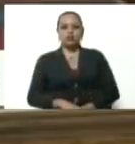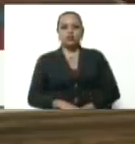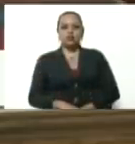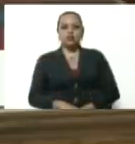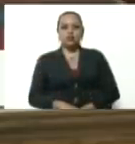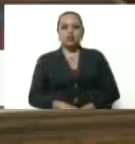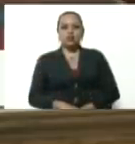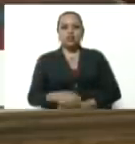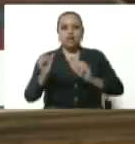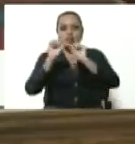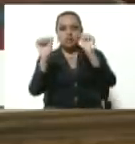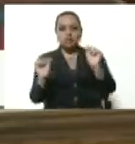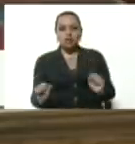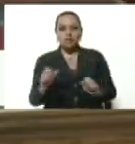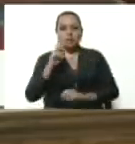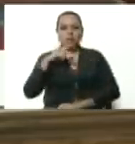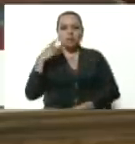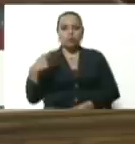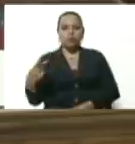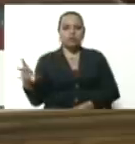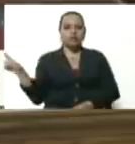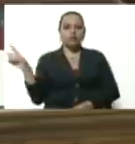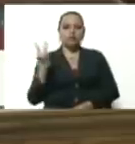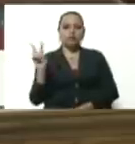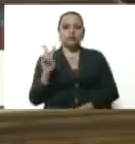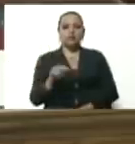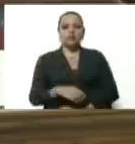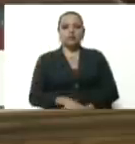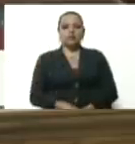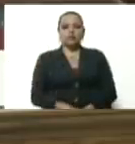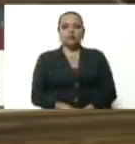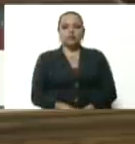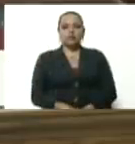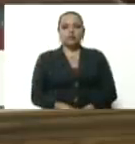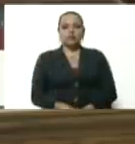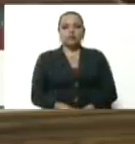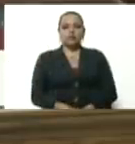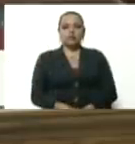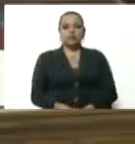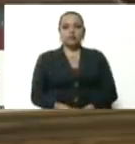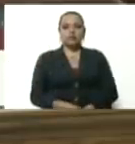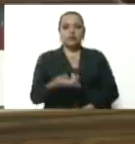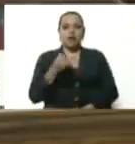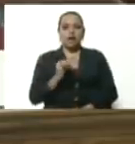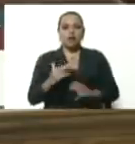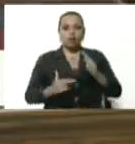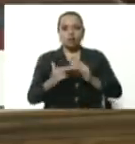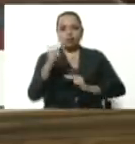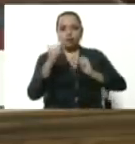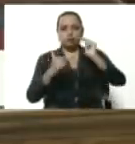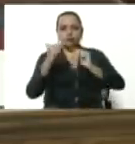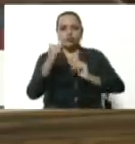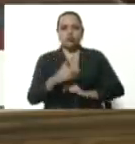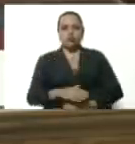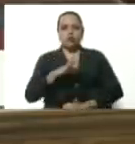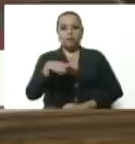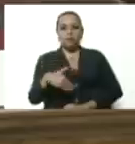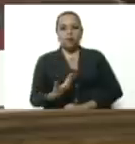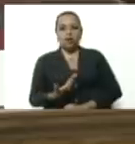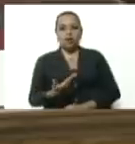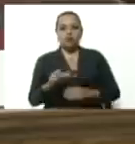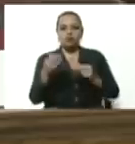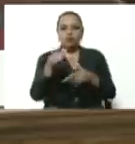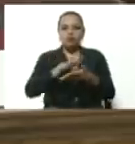desde el sistema político de la República Bolivariana de Venezuela estamos construyendo para dirimir